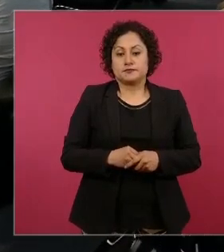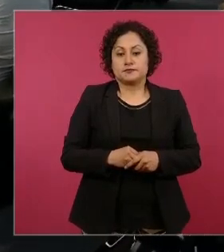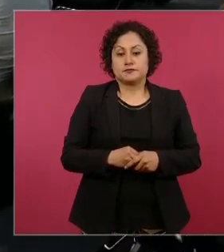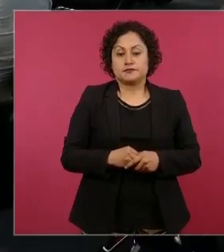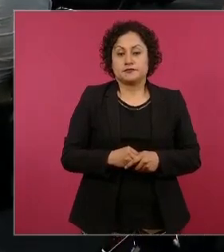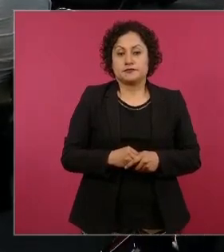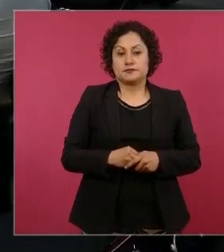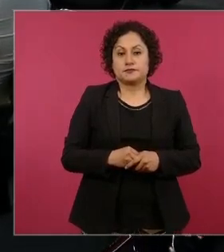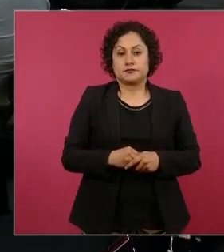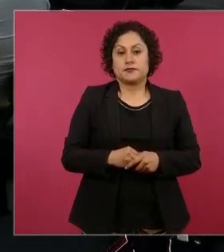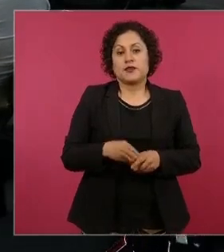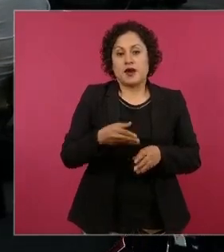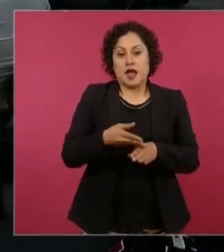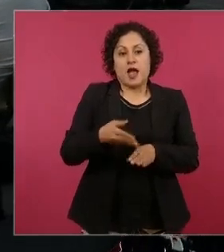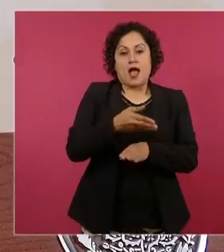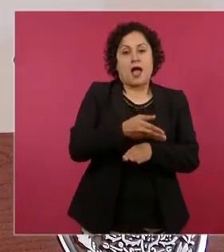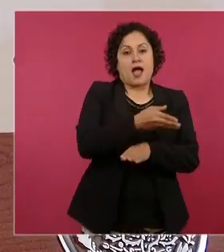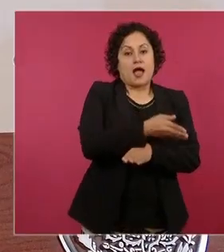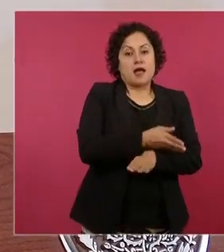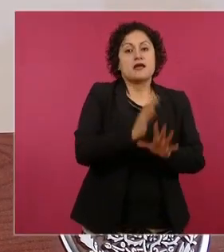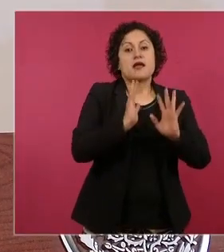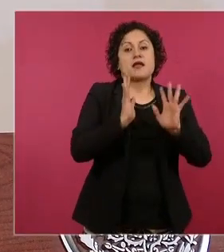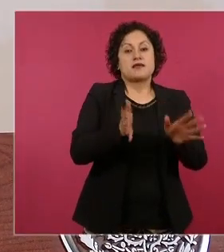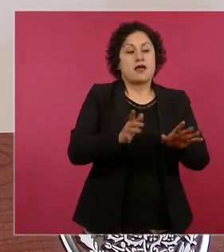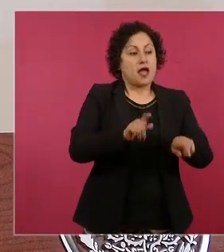estaban entregando todos esos bienes,